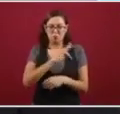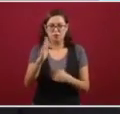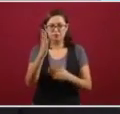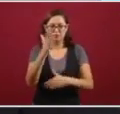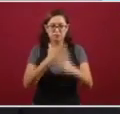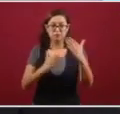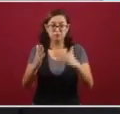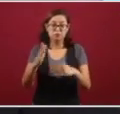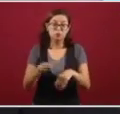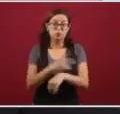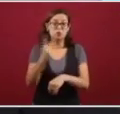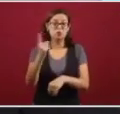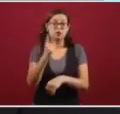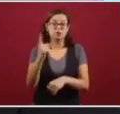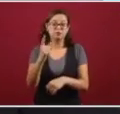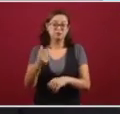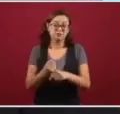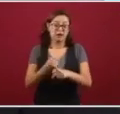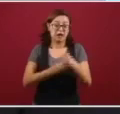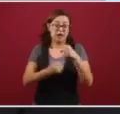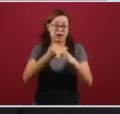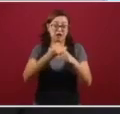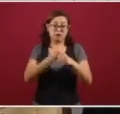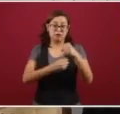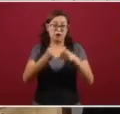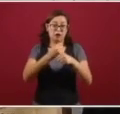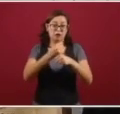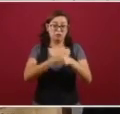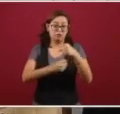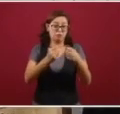deterioro deliberado,